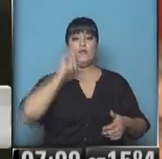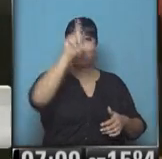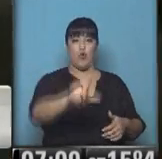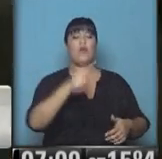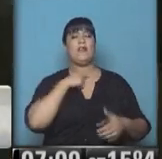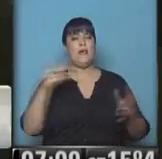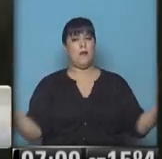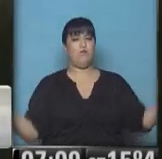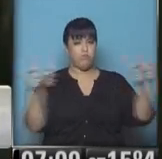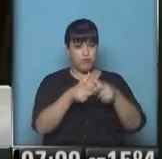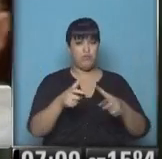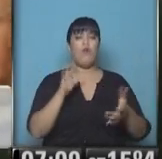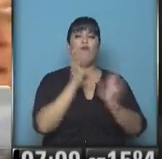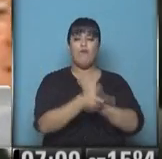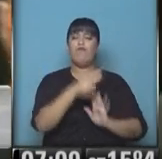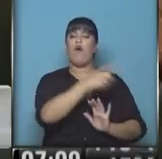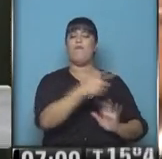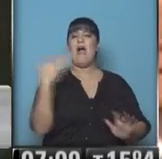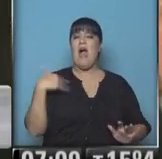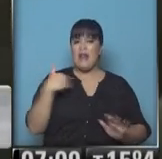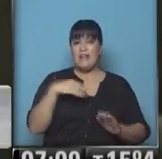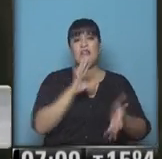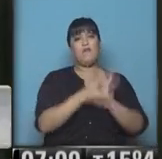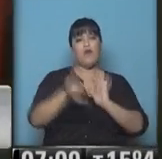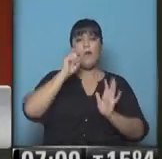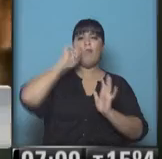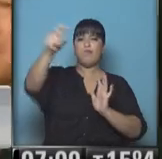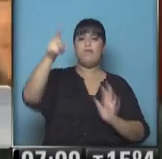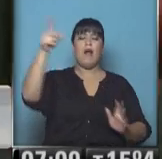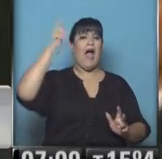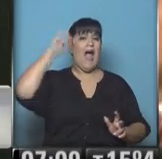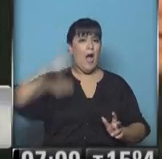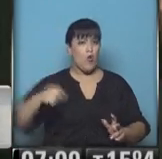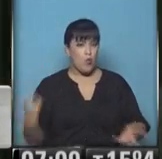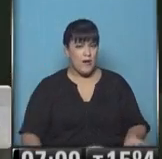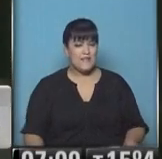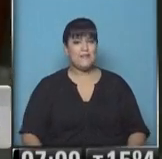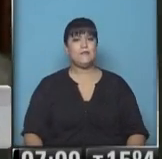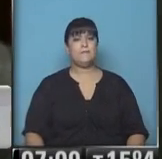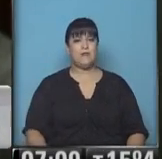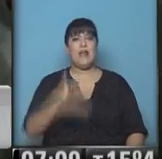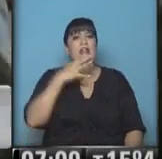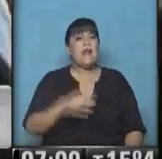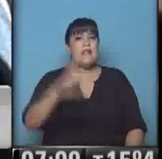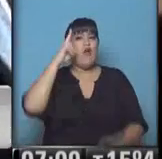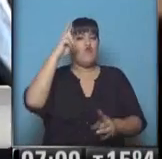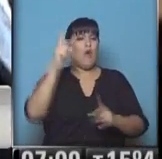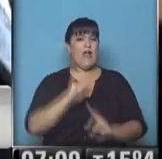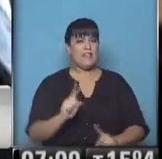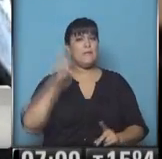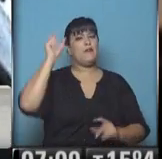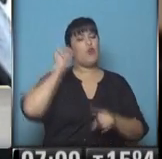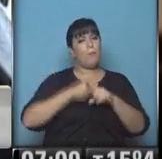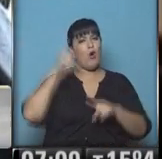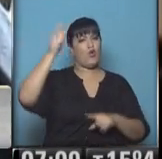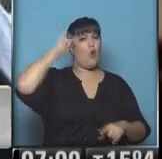manera repetida y descarada las órdenes del tribunal, dejando claro de manera abundante que no tiene respeto por esas órdenes el tribunal o el